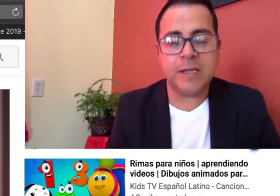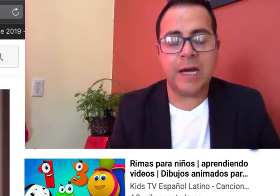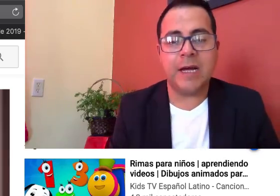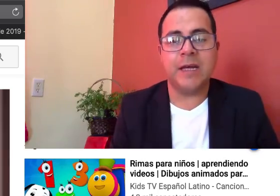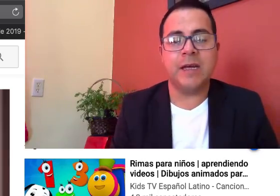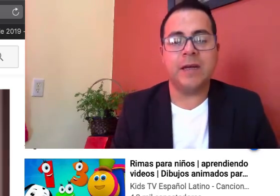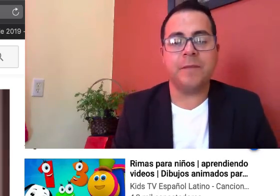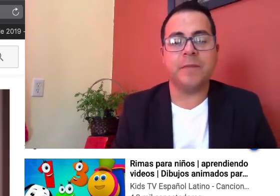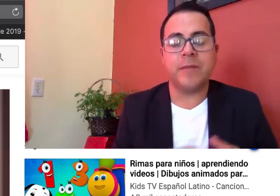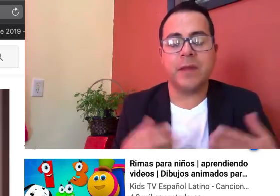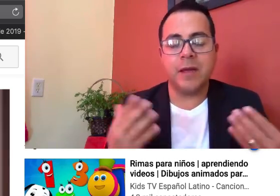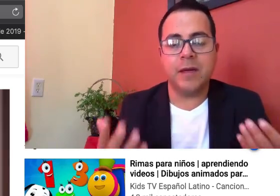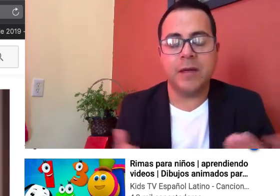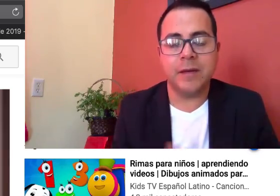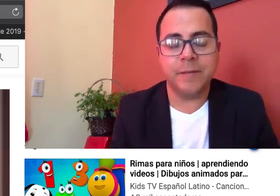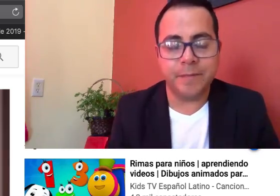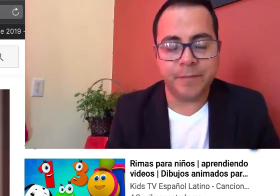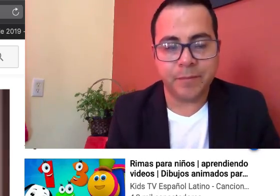mucho de